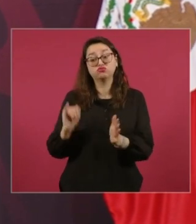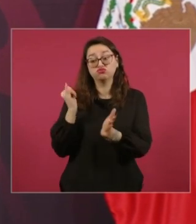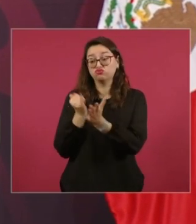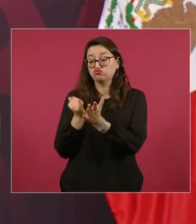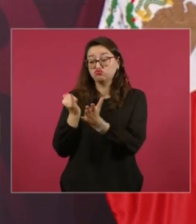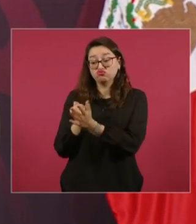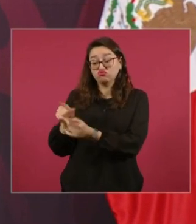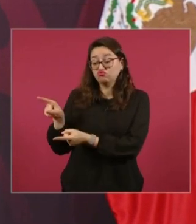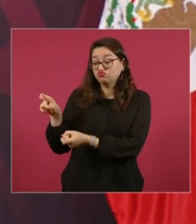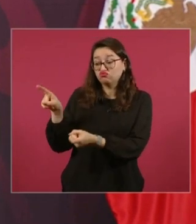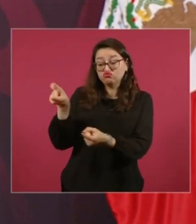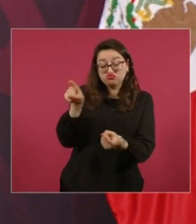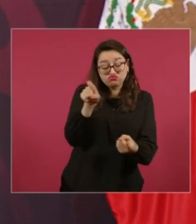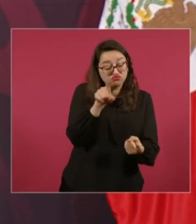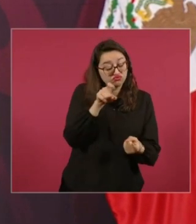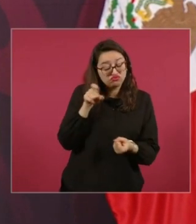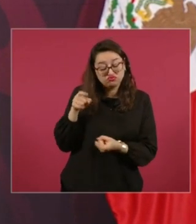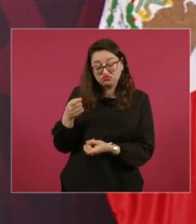de México